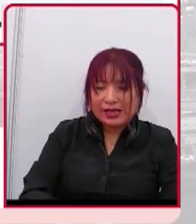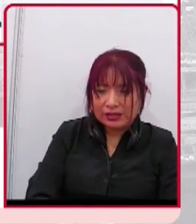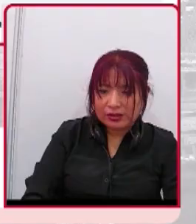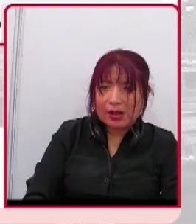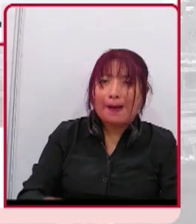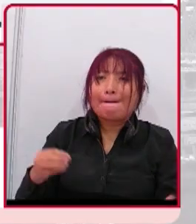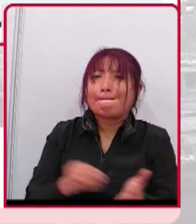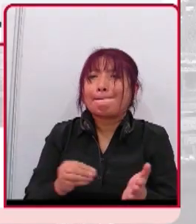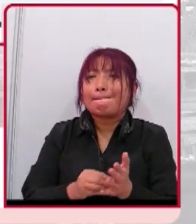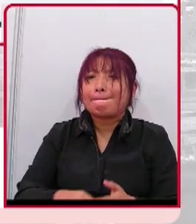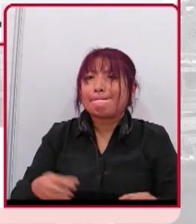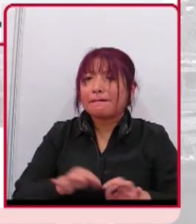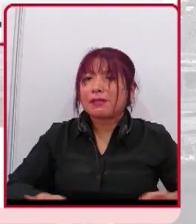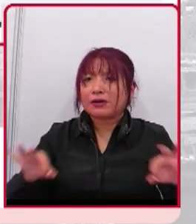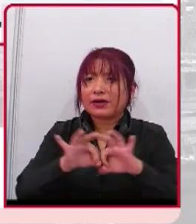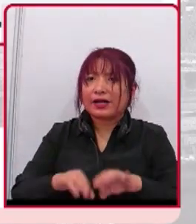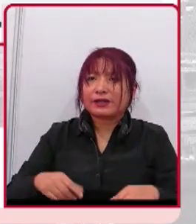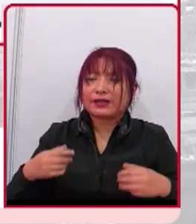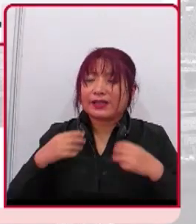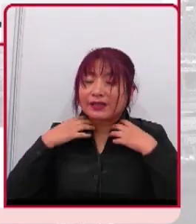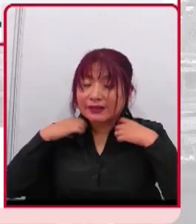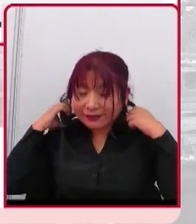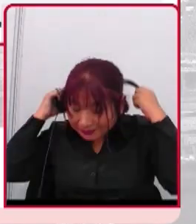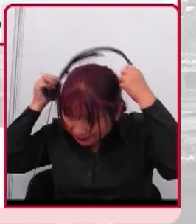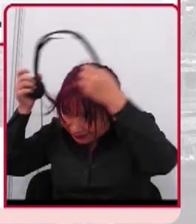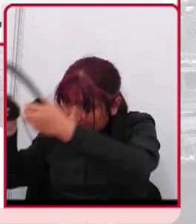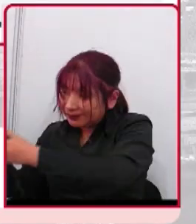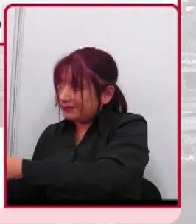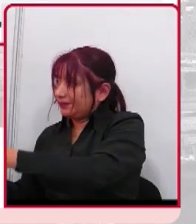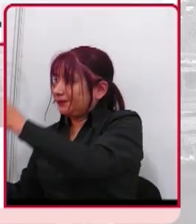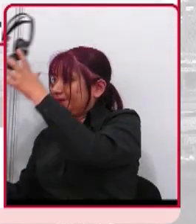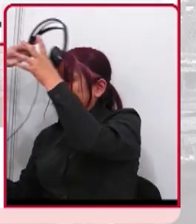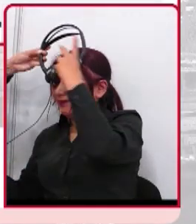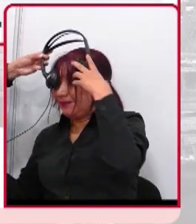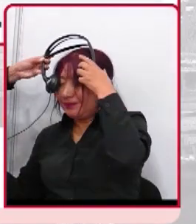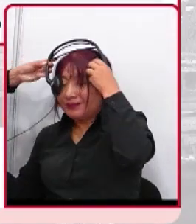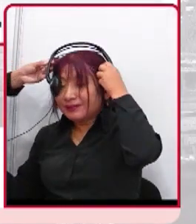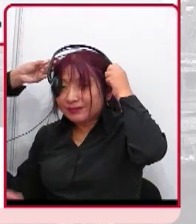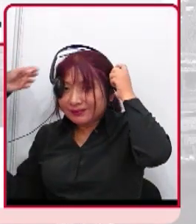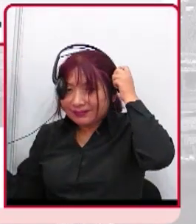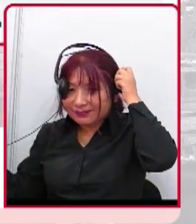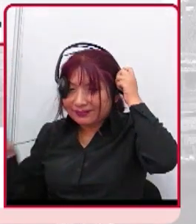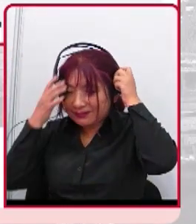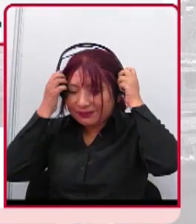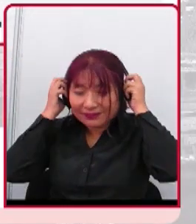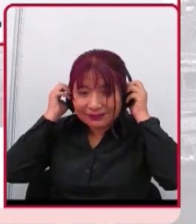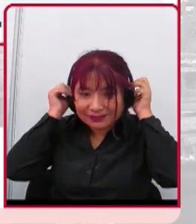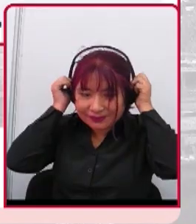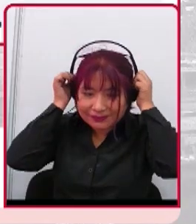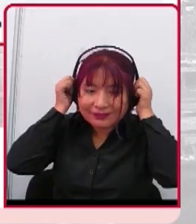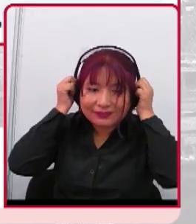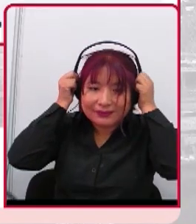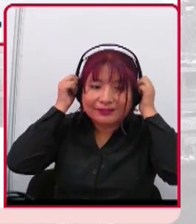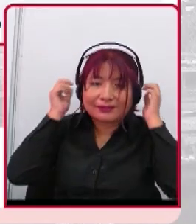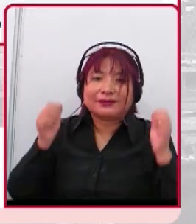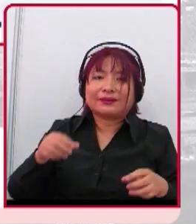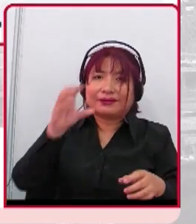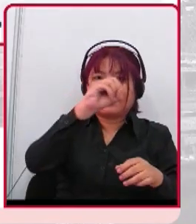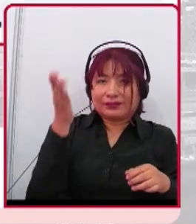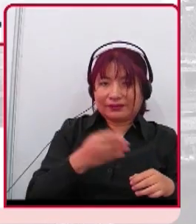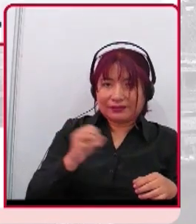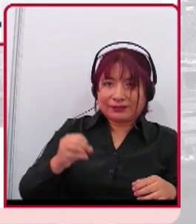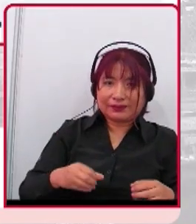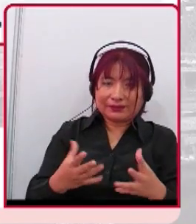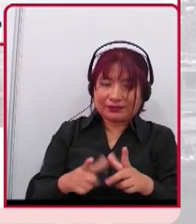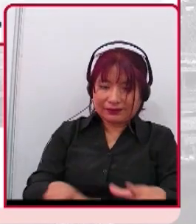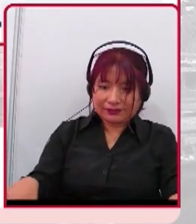en la etapa de molienda SAG. Sin embargo, estadísticamente lo demostramos y no era correcto. Porcentaje de área